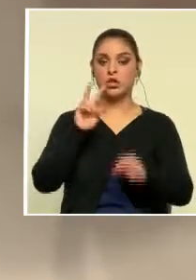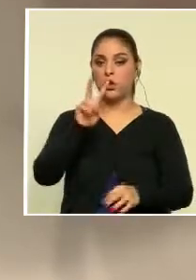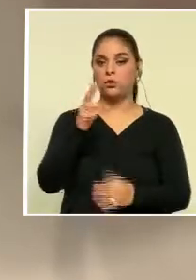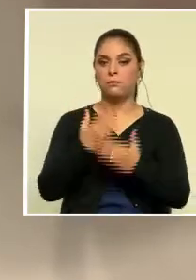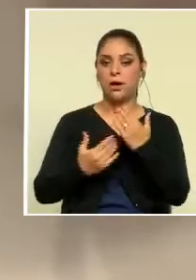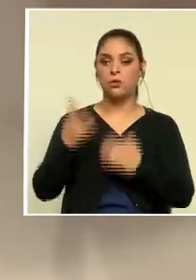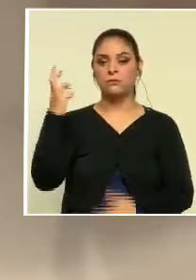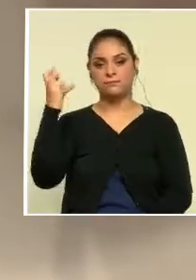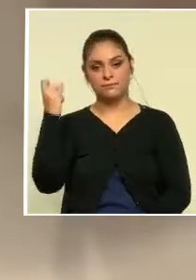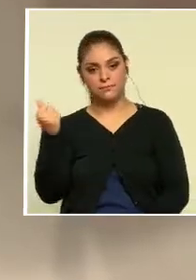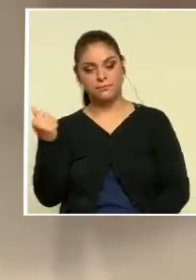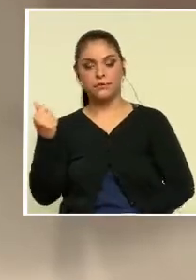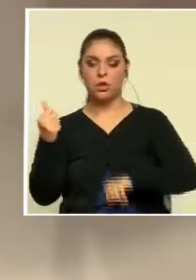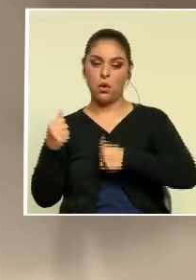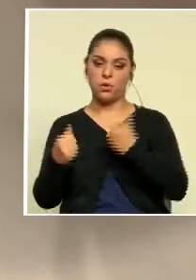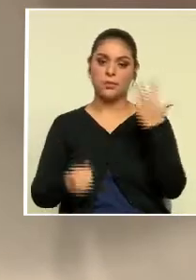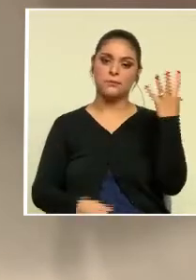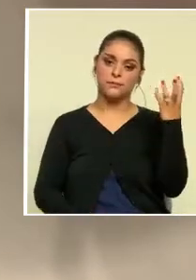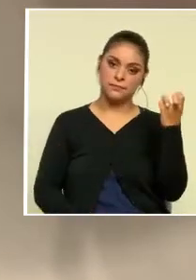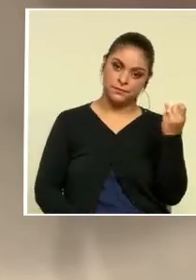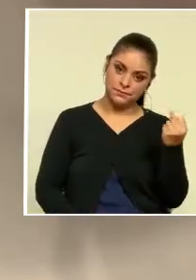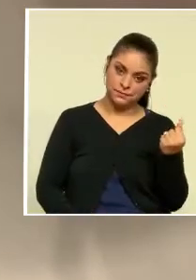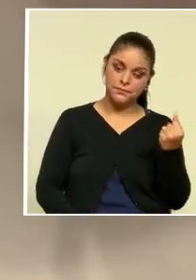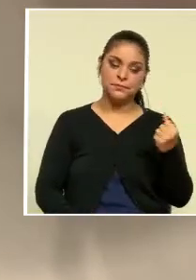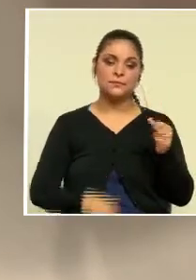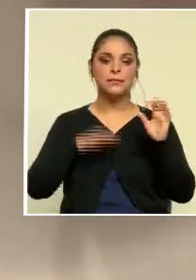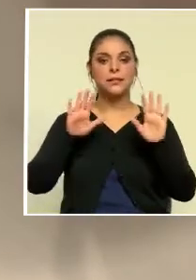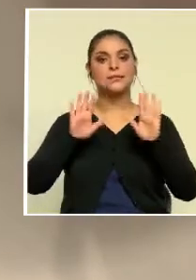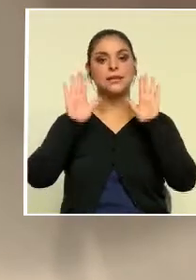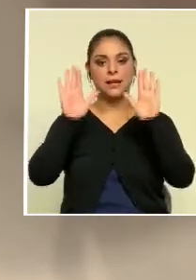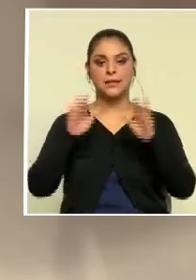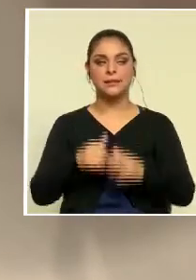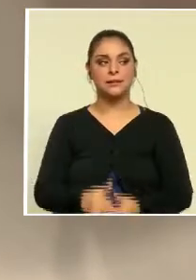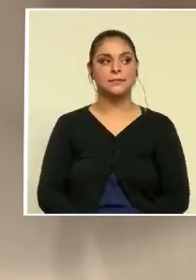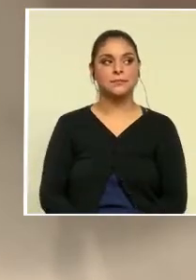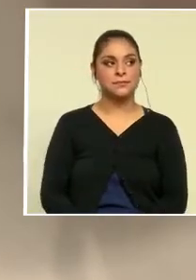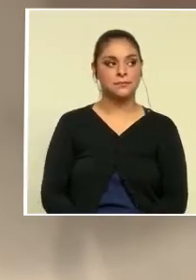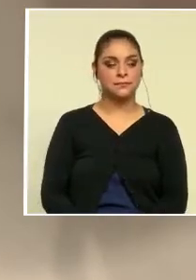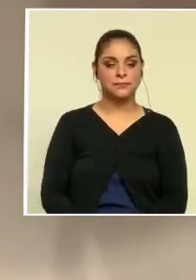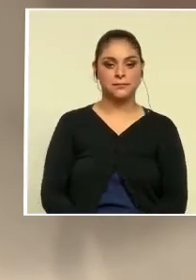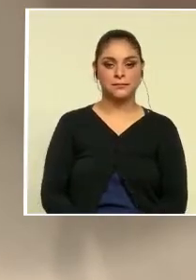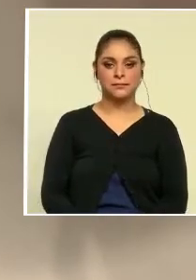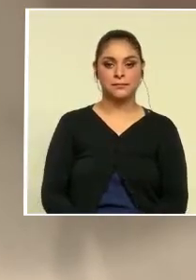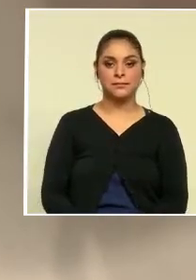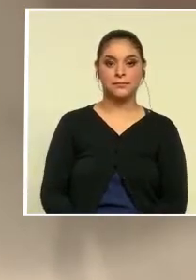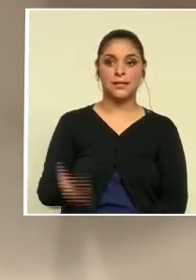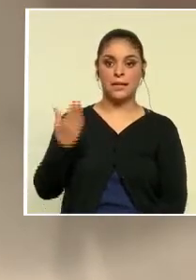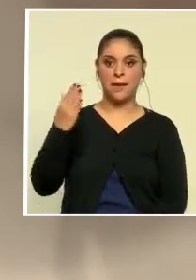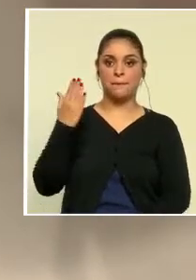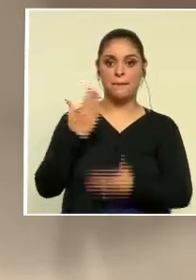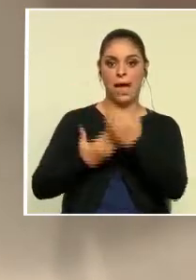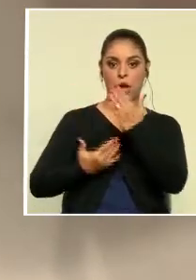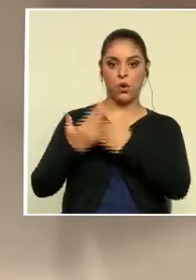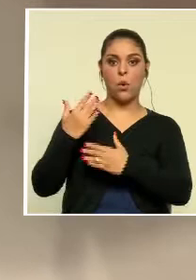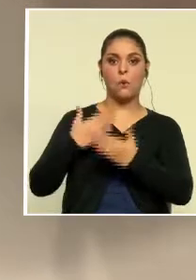vamos a hacerlo con la otra cambiamos excelente ni en alguna mano min ante y la no dominante